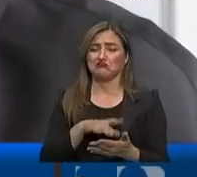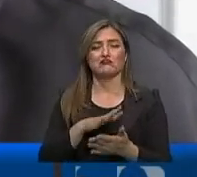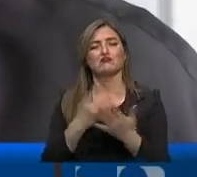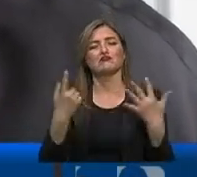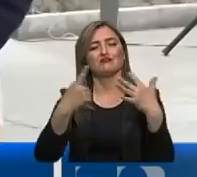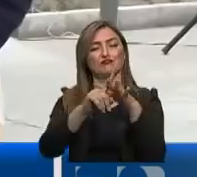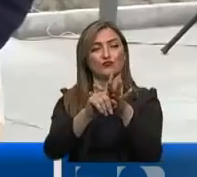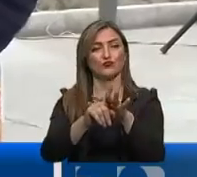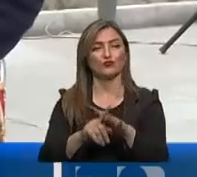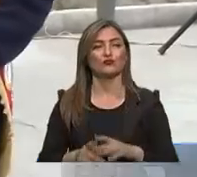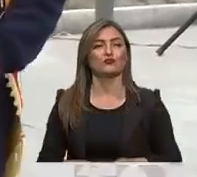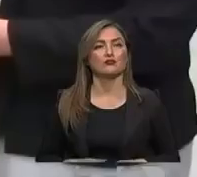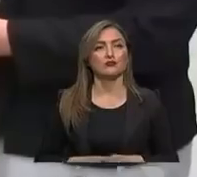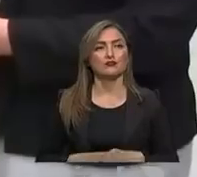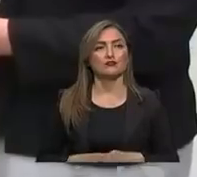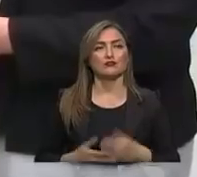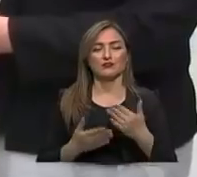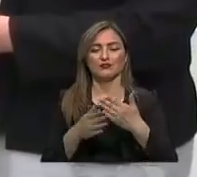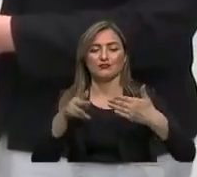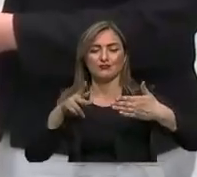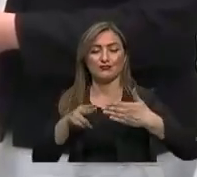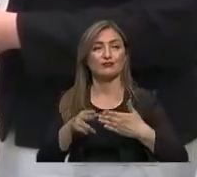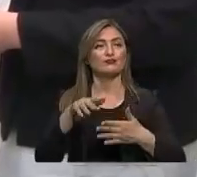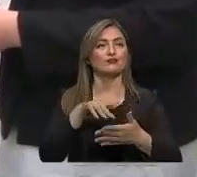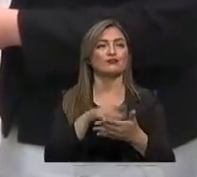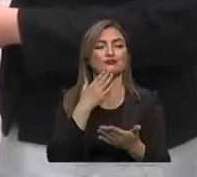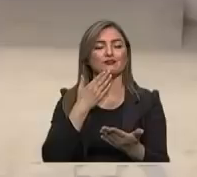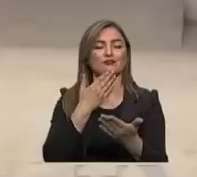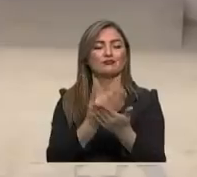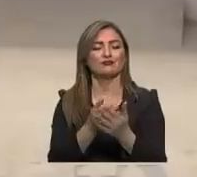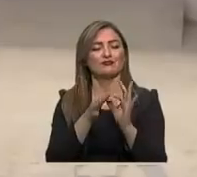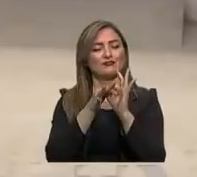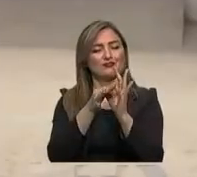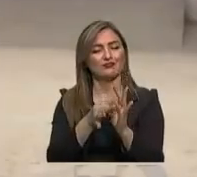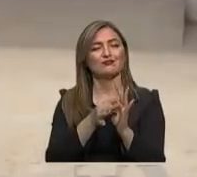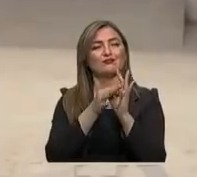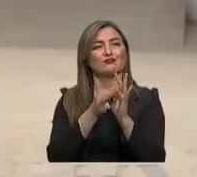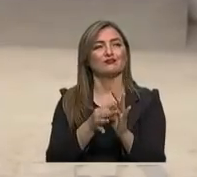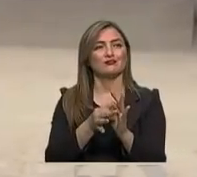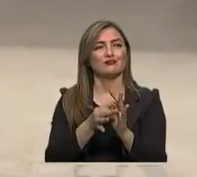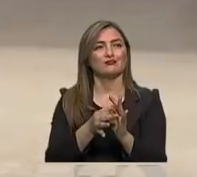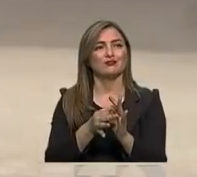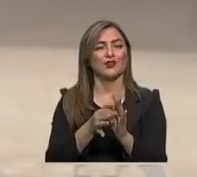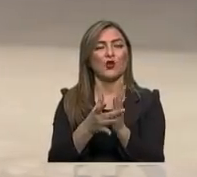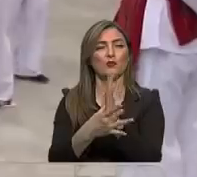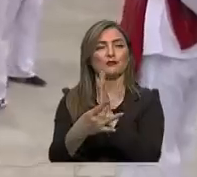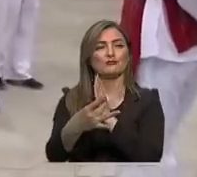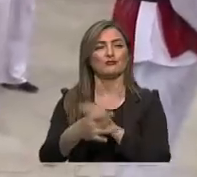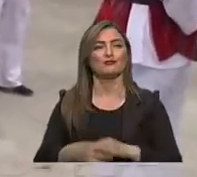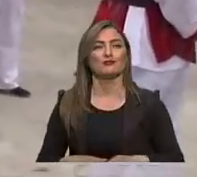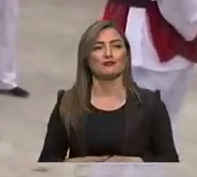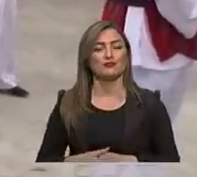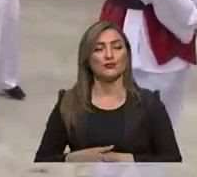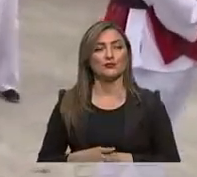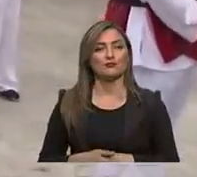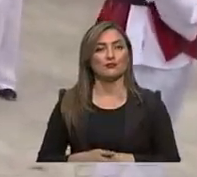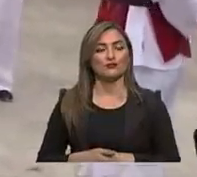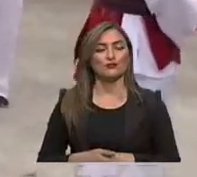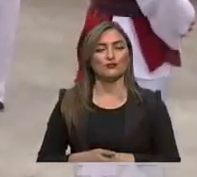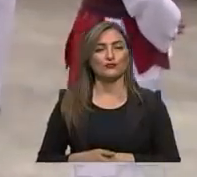inclusión educativa. En el evento inaugural, varios estudiantes agradecieron el aporte por medio de sus destrezas y habilidades.